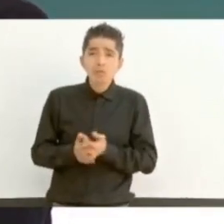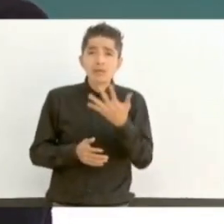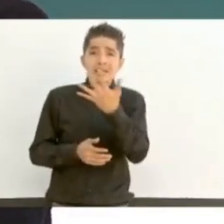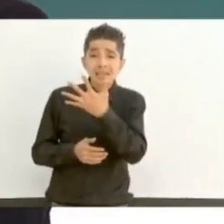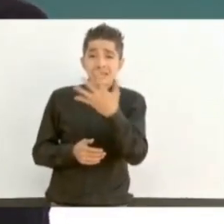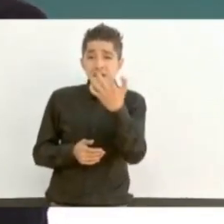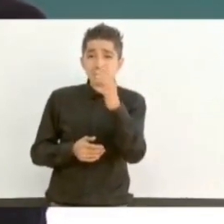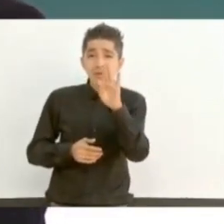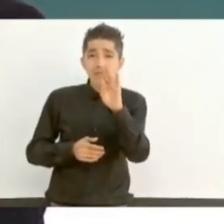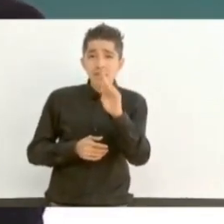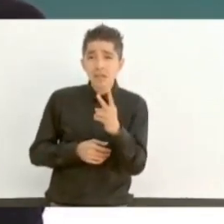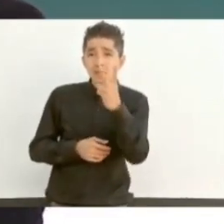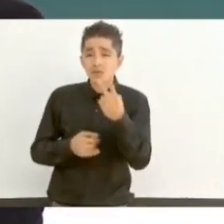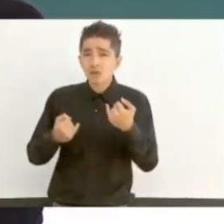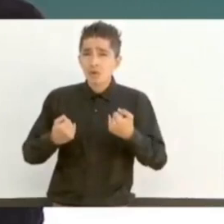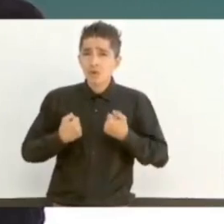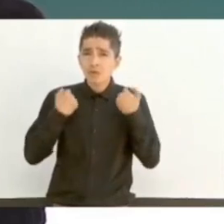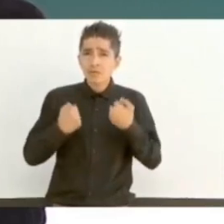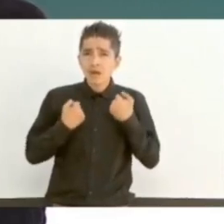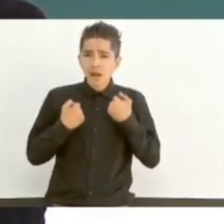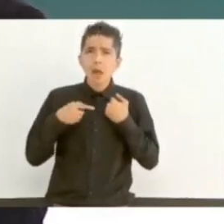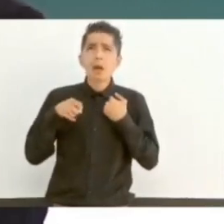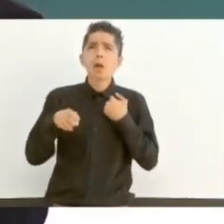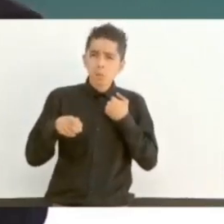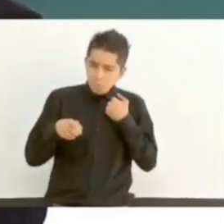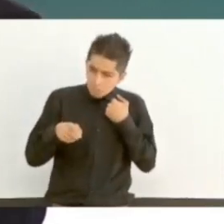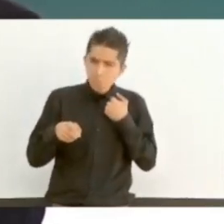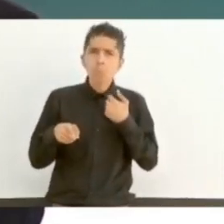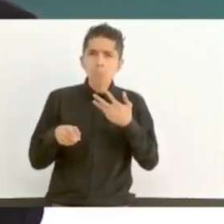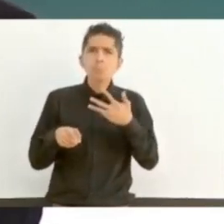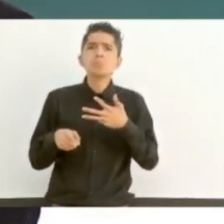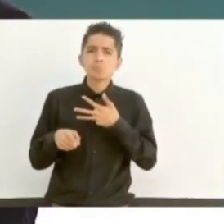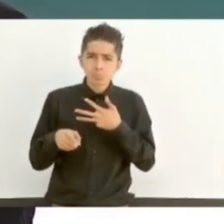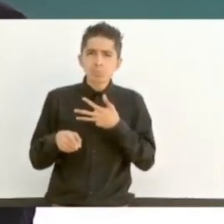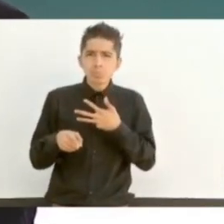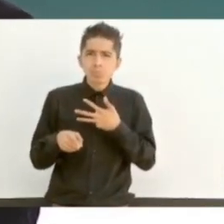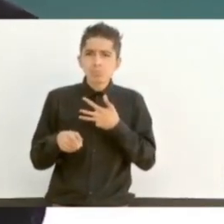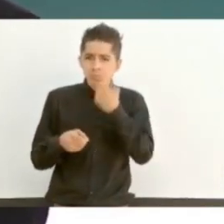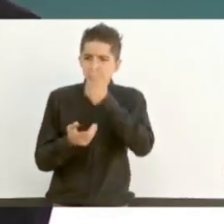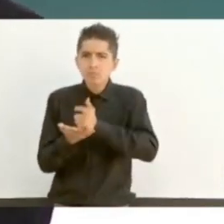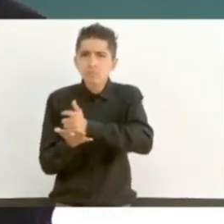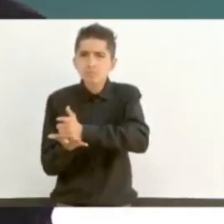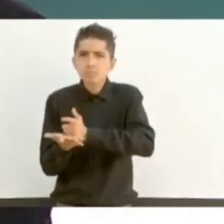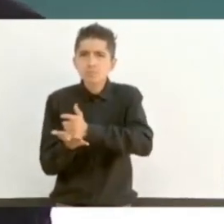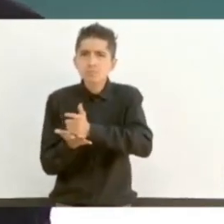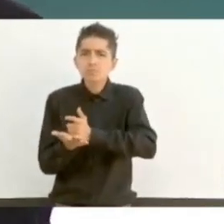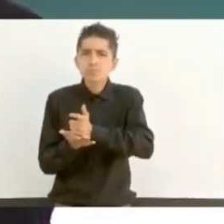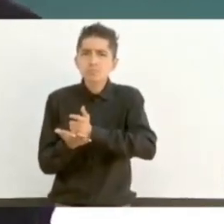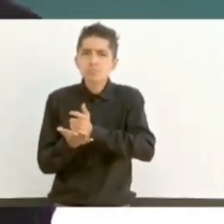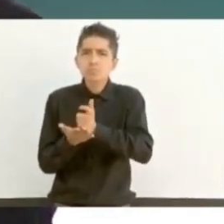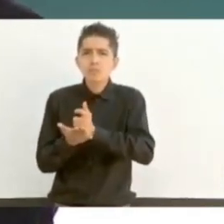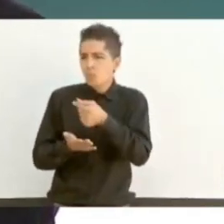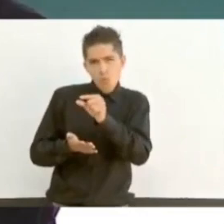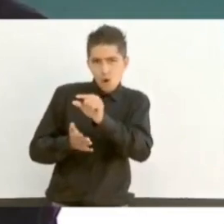592 jóvenes que están recibiendo un salario